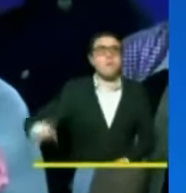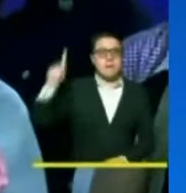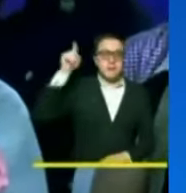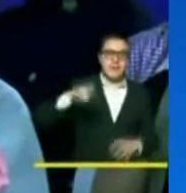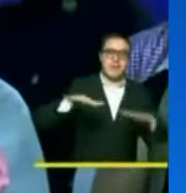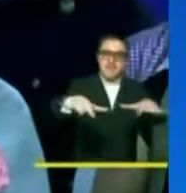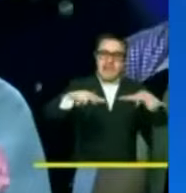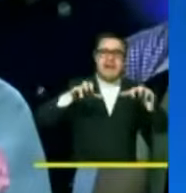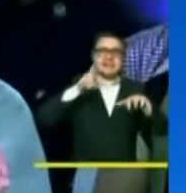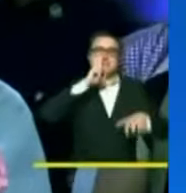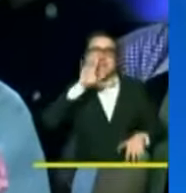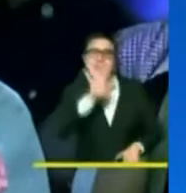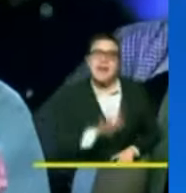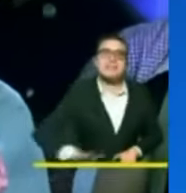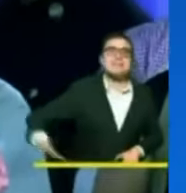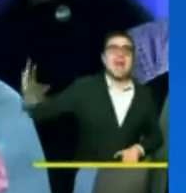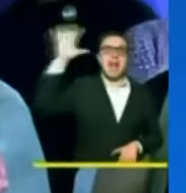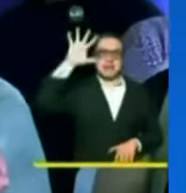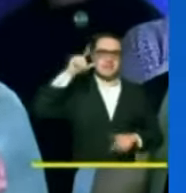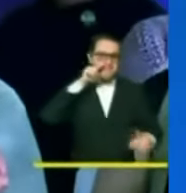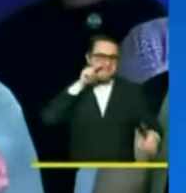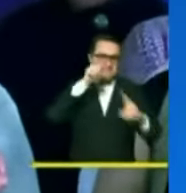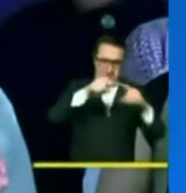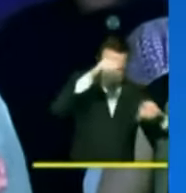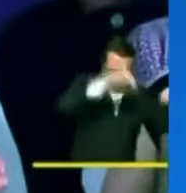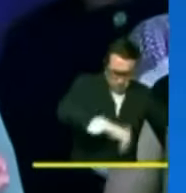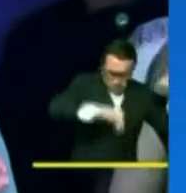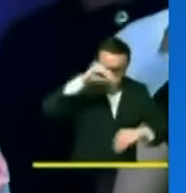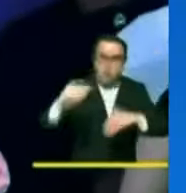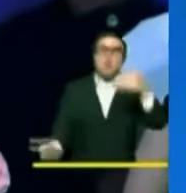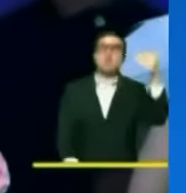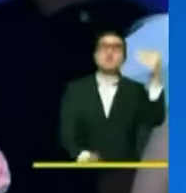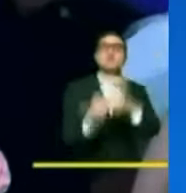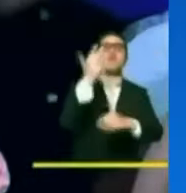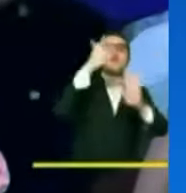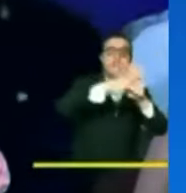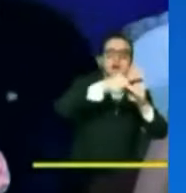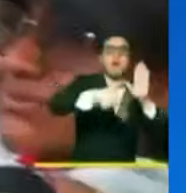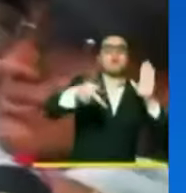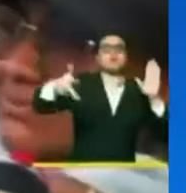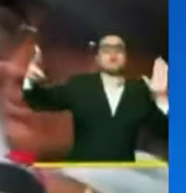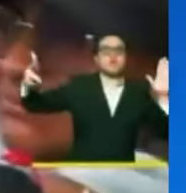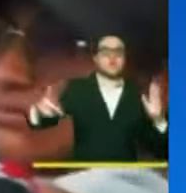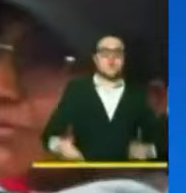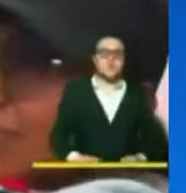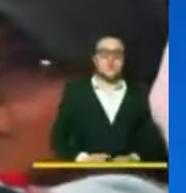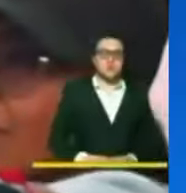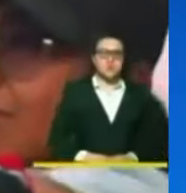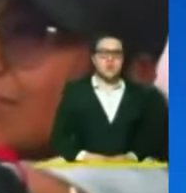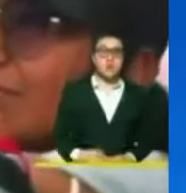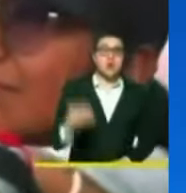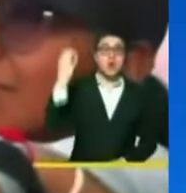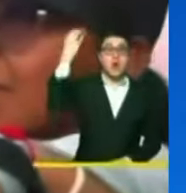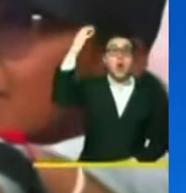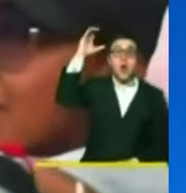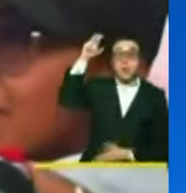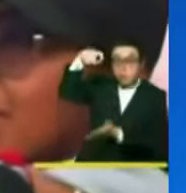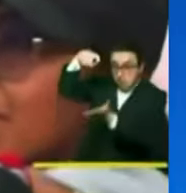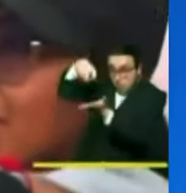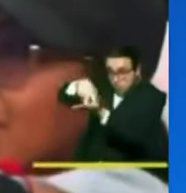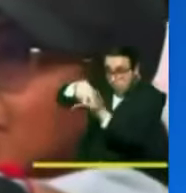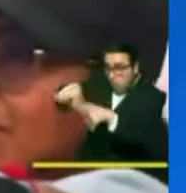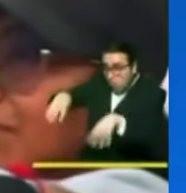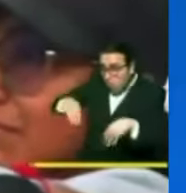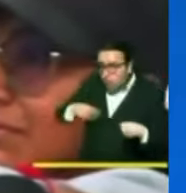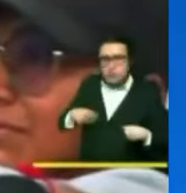constituida la Constitución se fijaron unas reglas específicas y absolutamente regladas